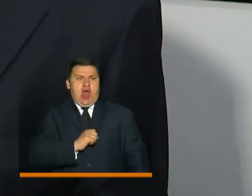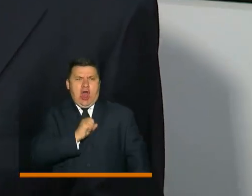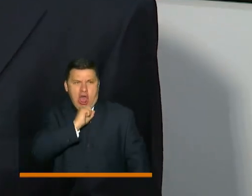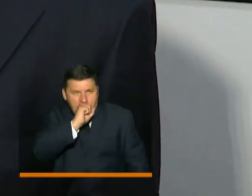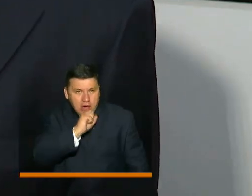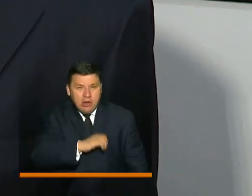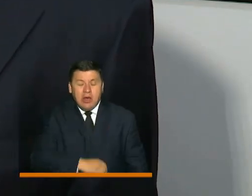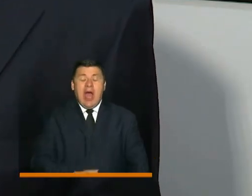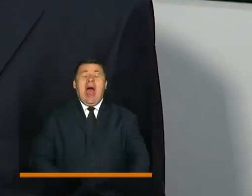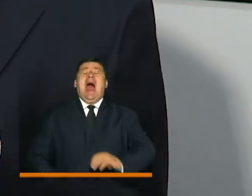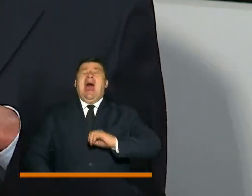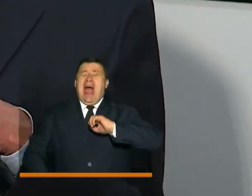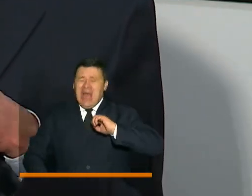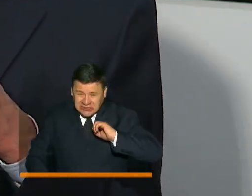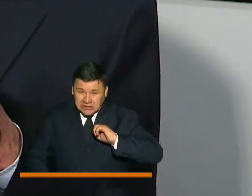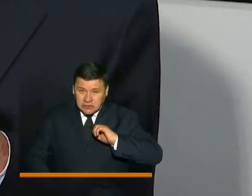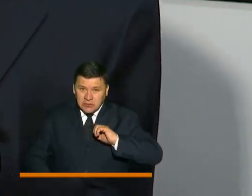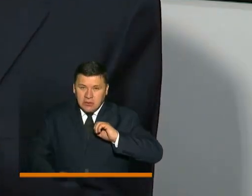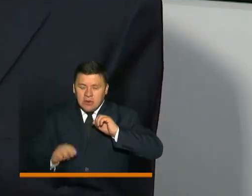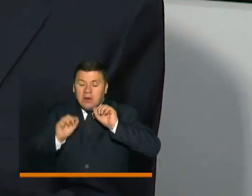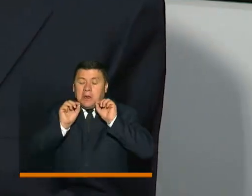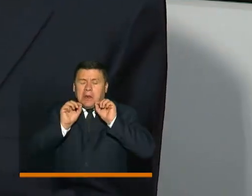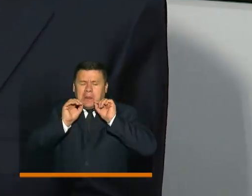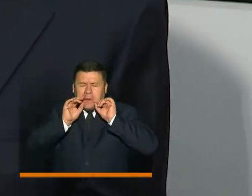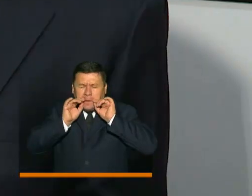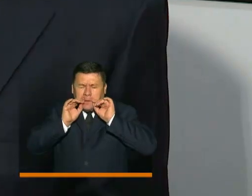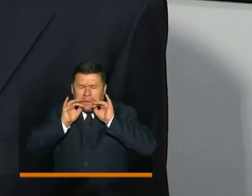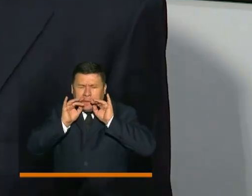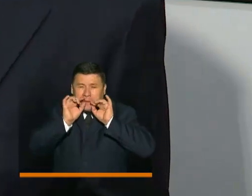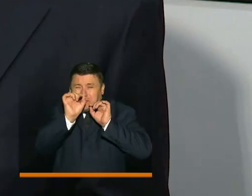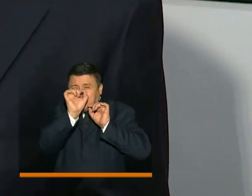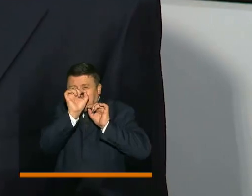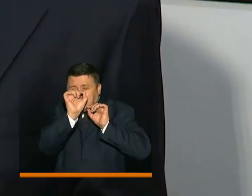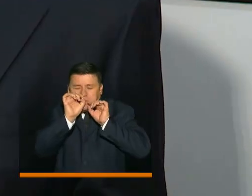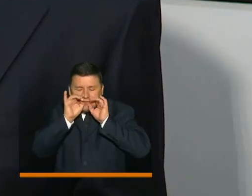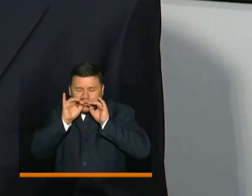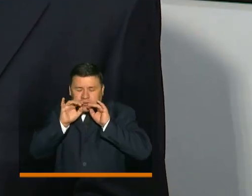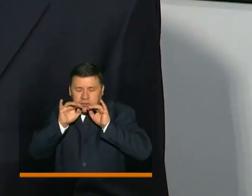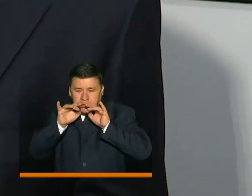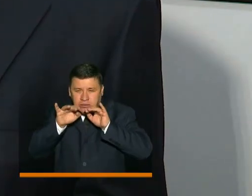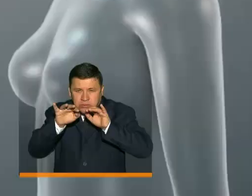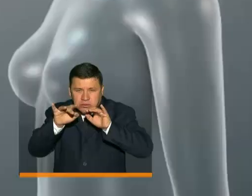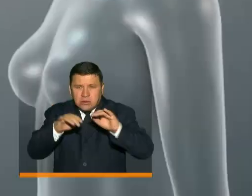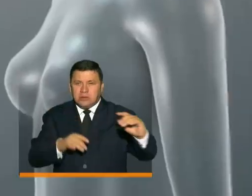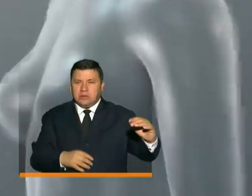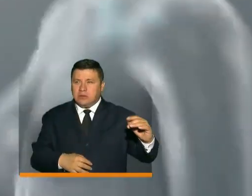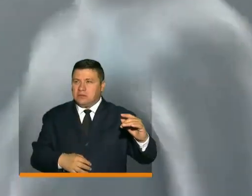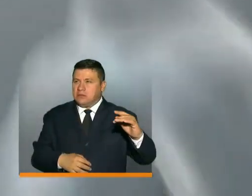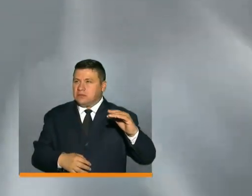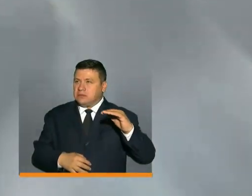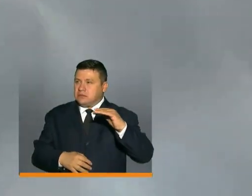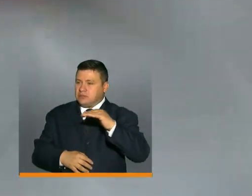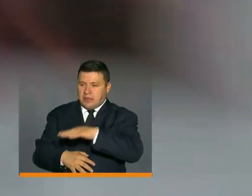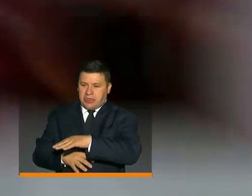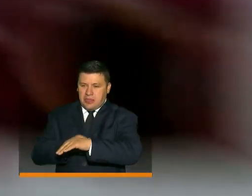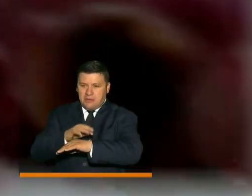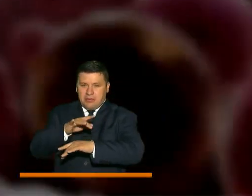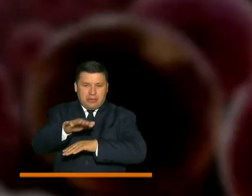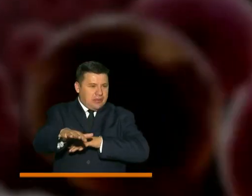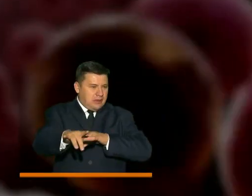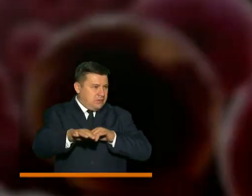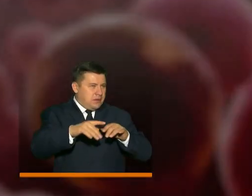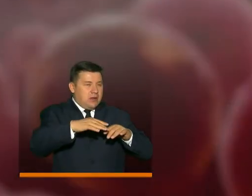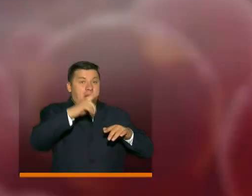o estornudamos, expulsamos una gran cantidad de góticas. Y esas góticas caen por todas partes.